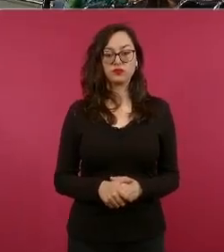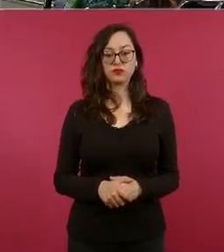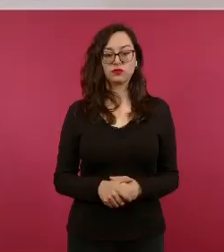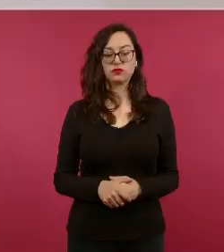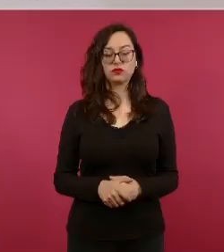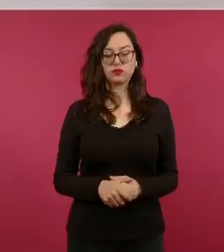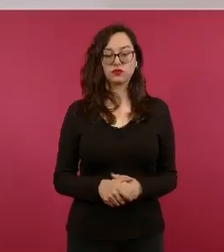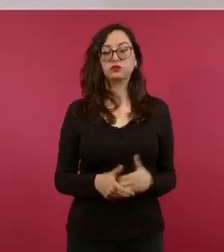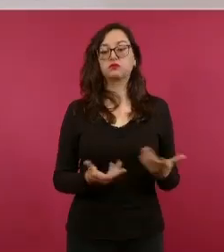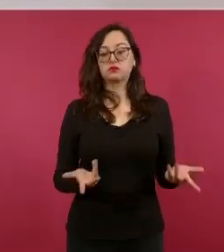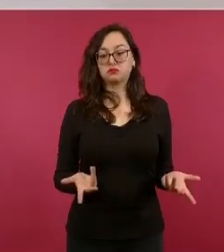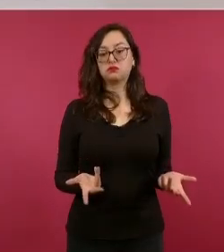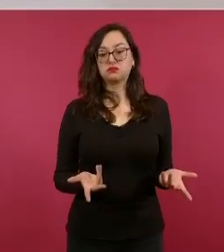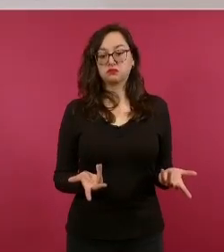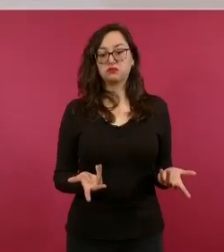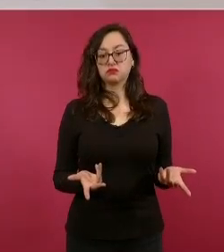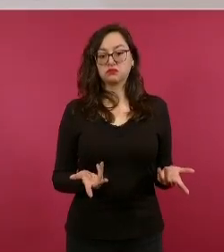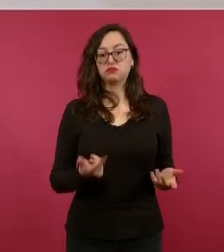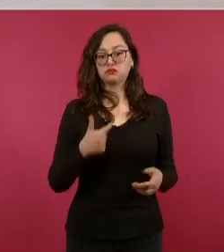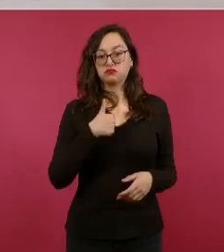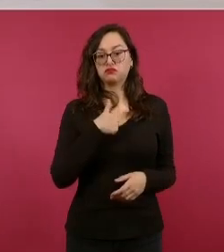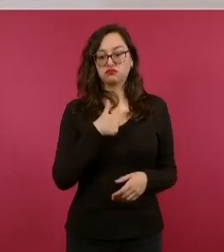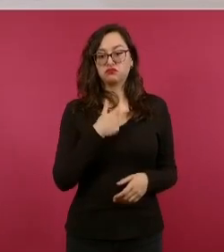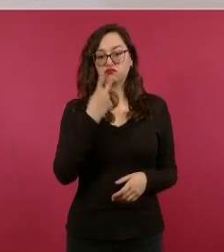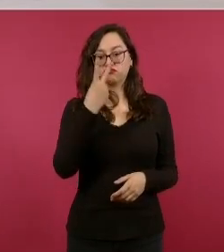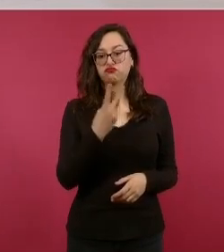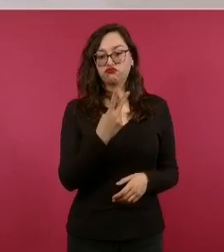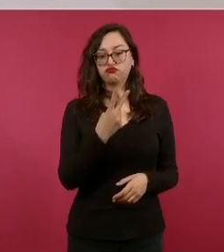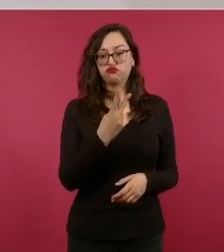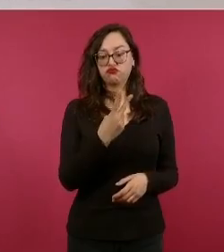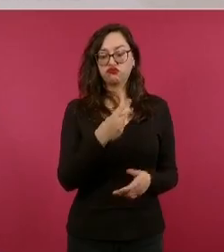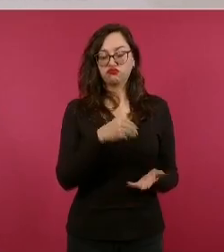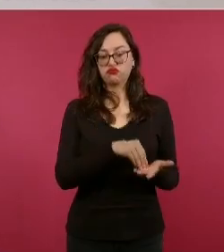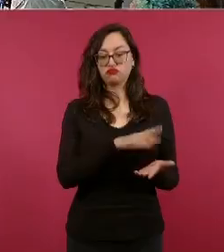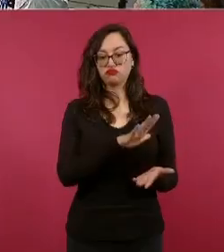Ah, tenía yo dos de reporte.